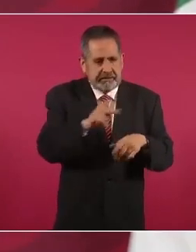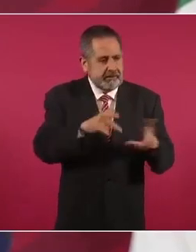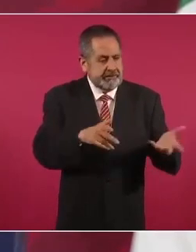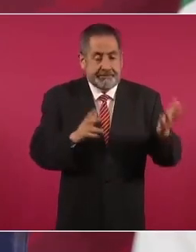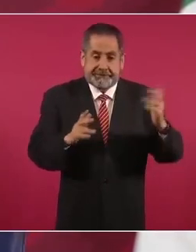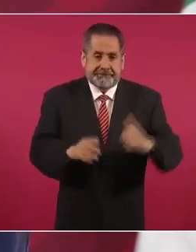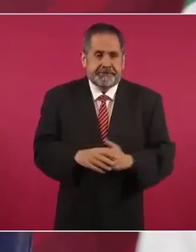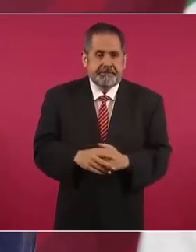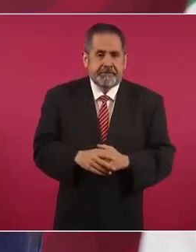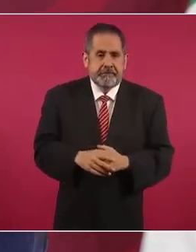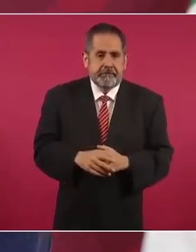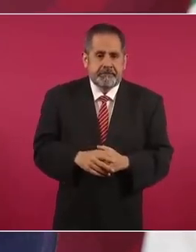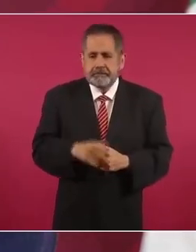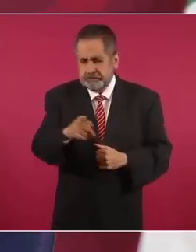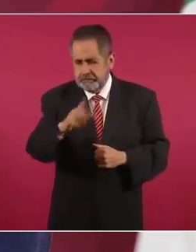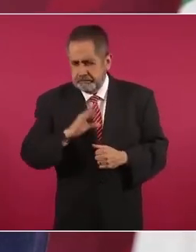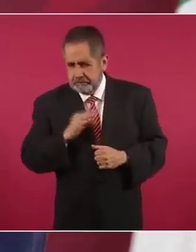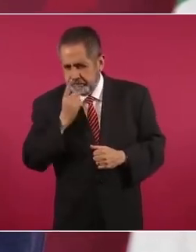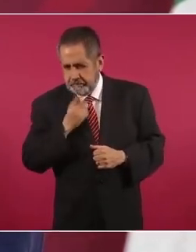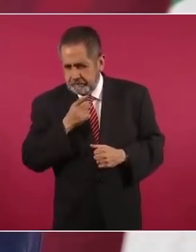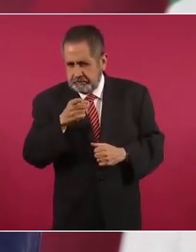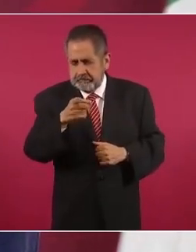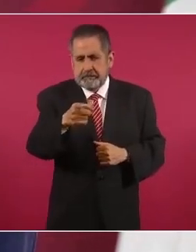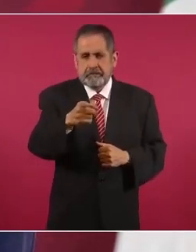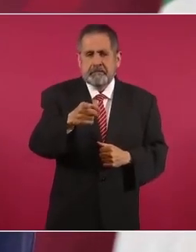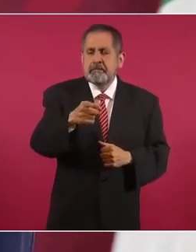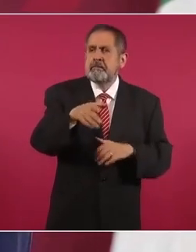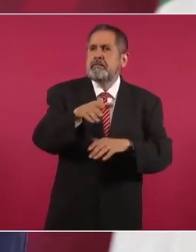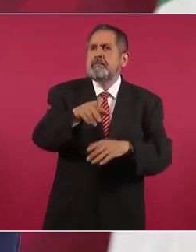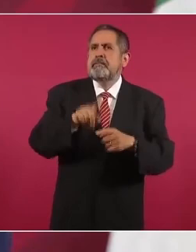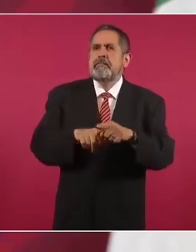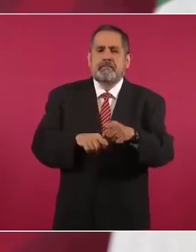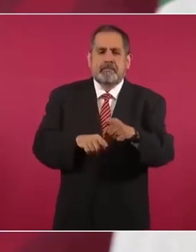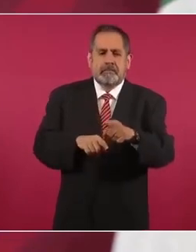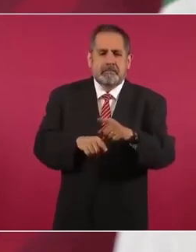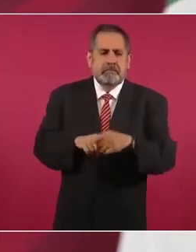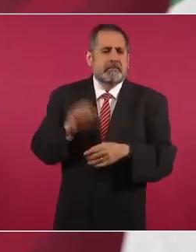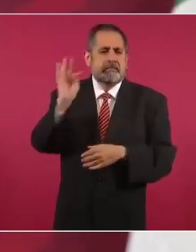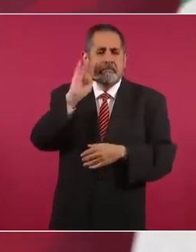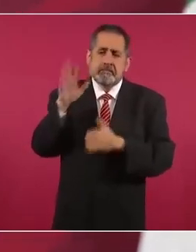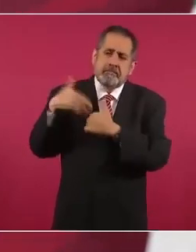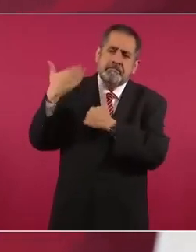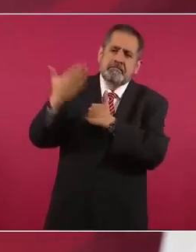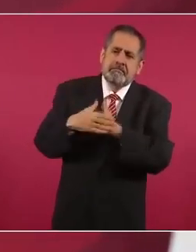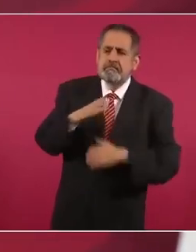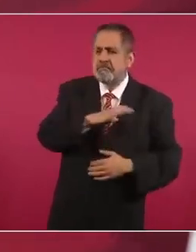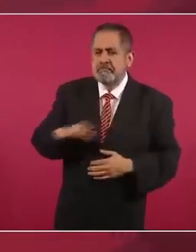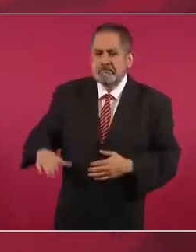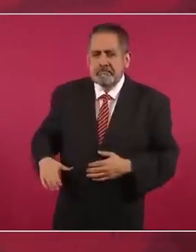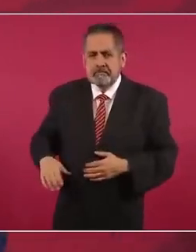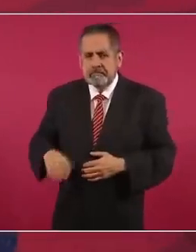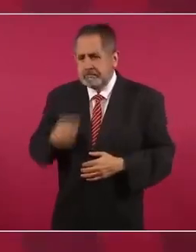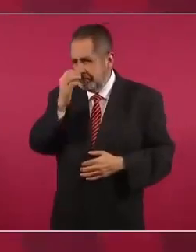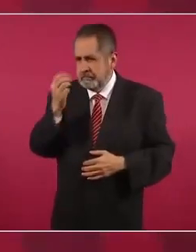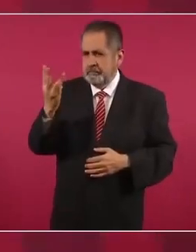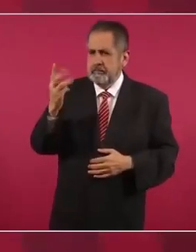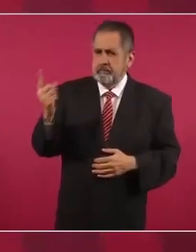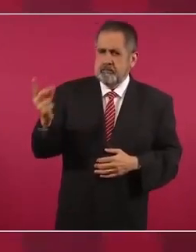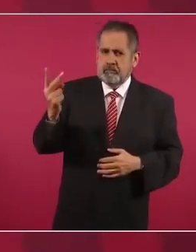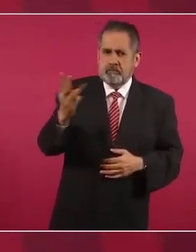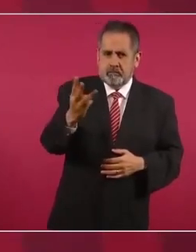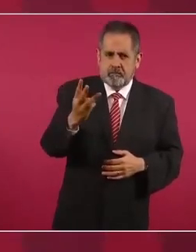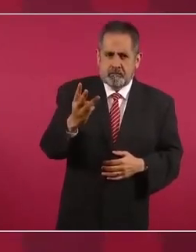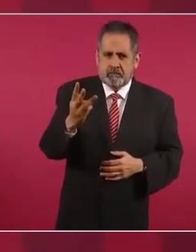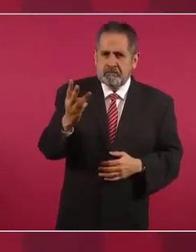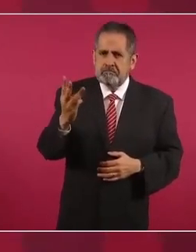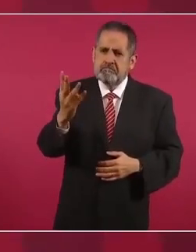Nosotros, tú me decías de los posibles candidatos nuestros, son 3 y pueden ser que